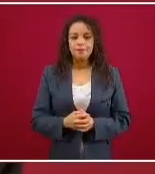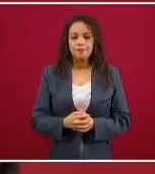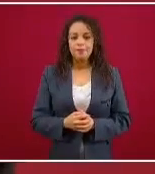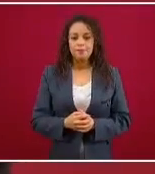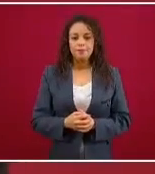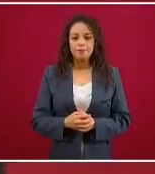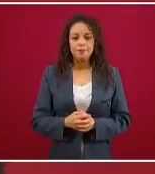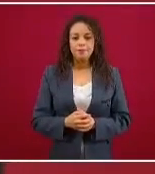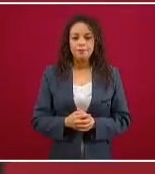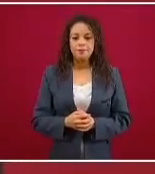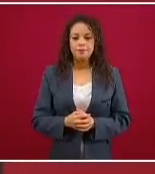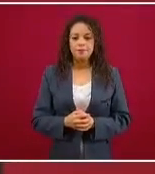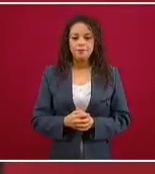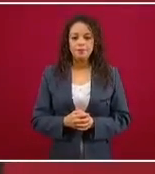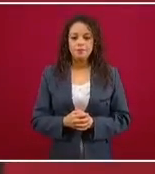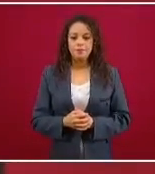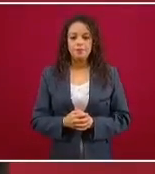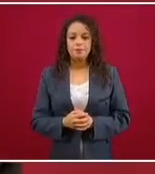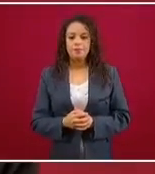porque